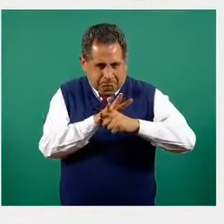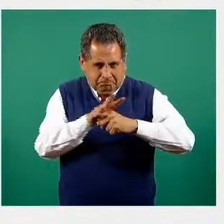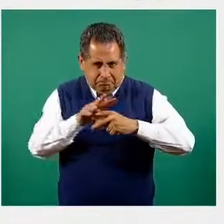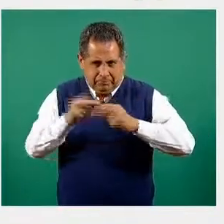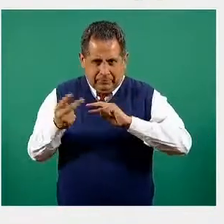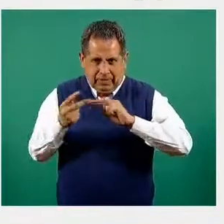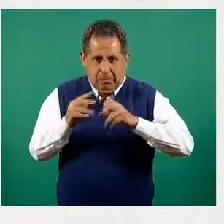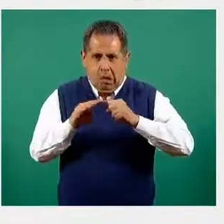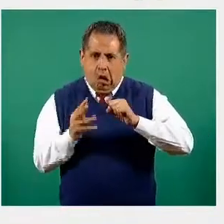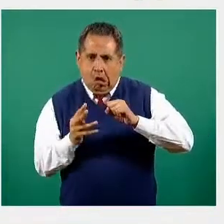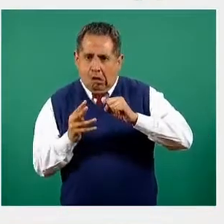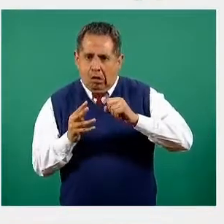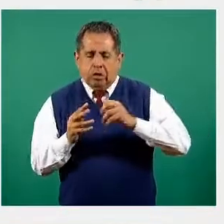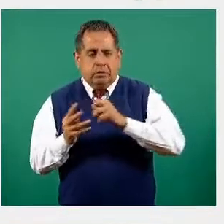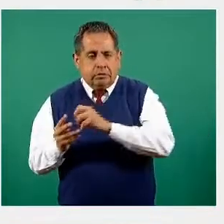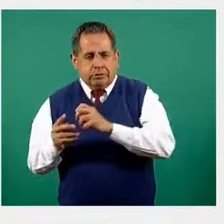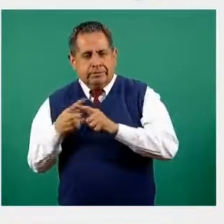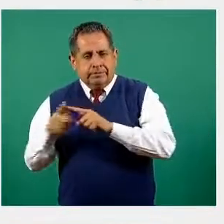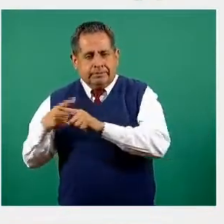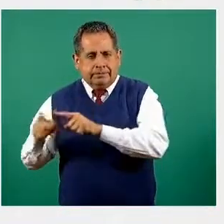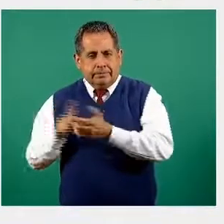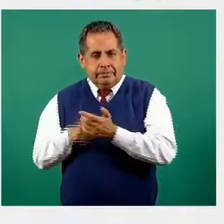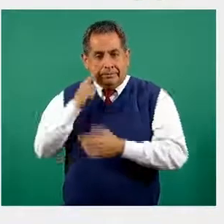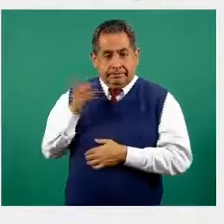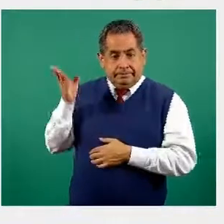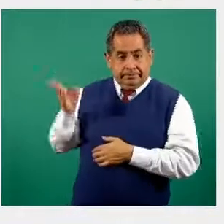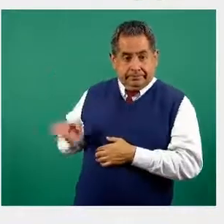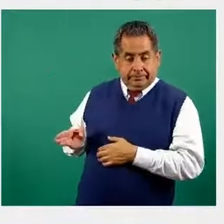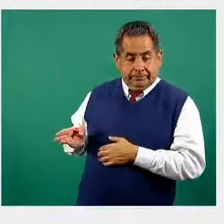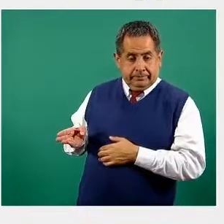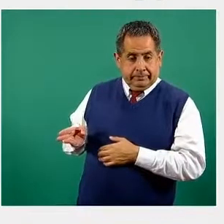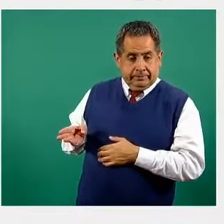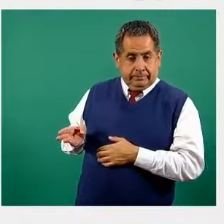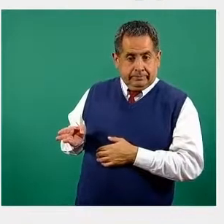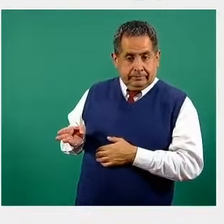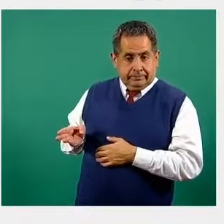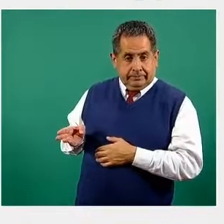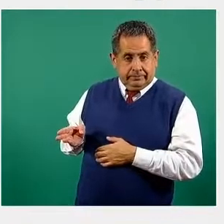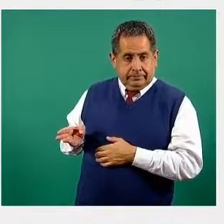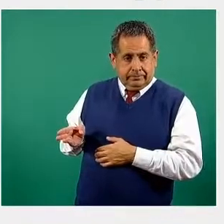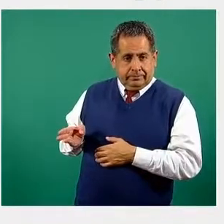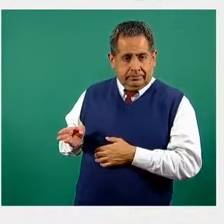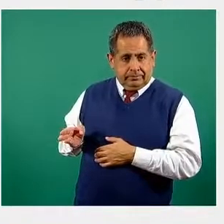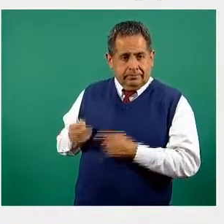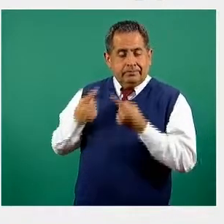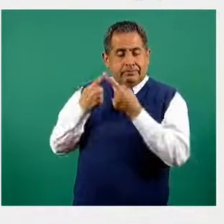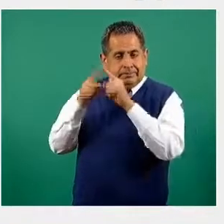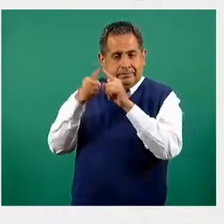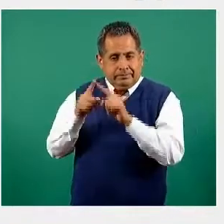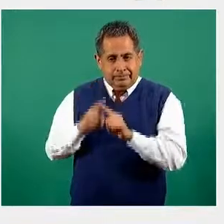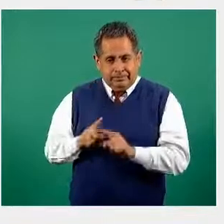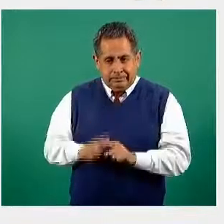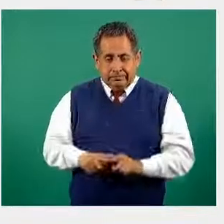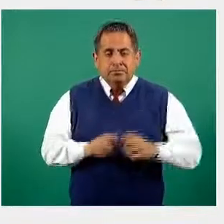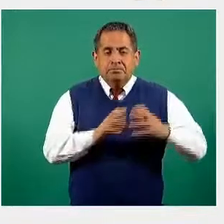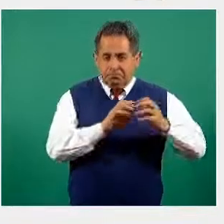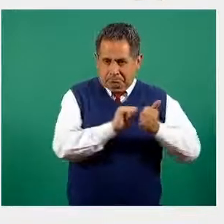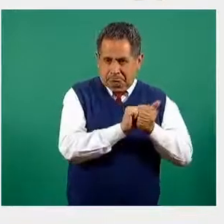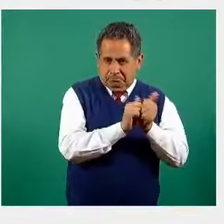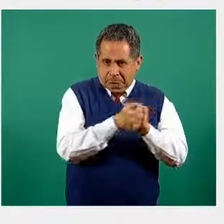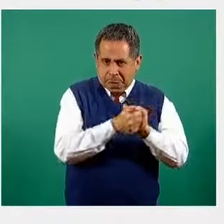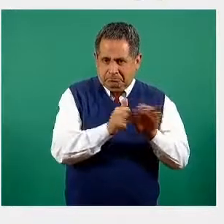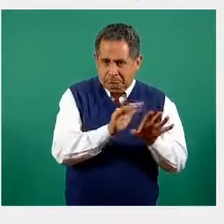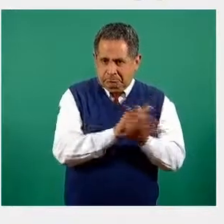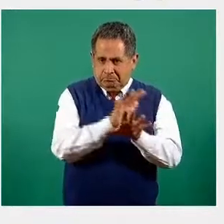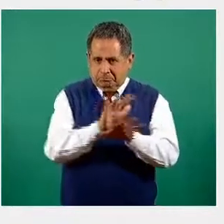aquí: S, L, V, G, GH, GR y GV. Esto es de acuerdo a las características que tiene